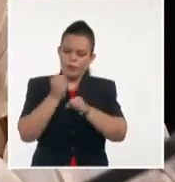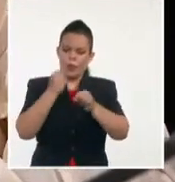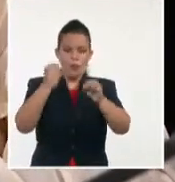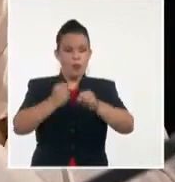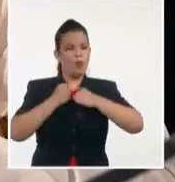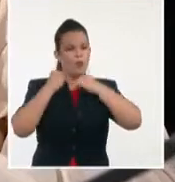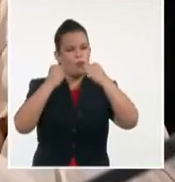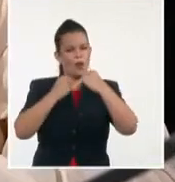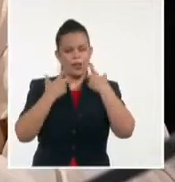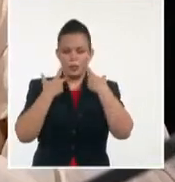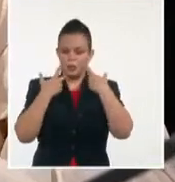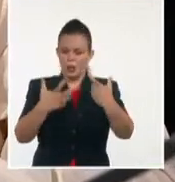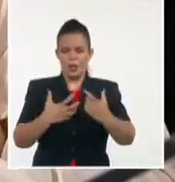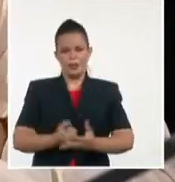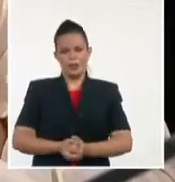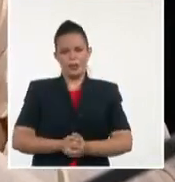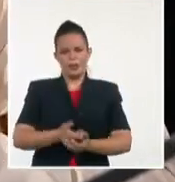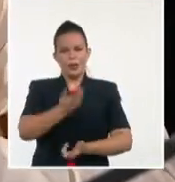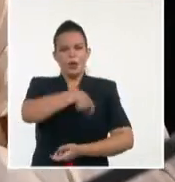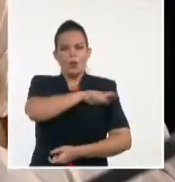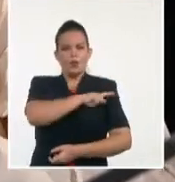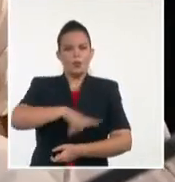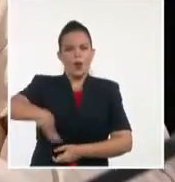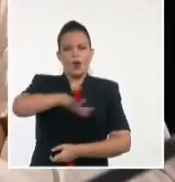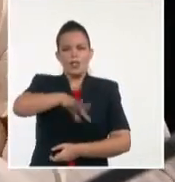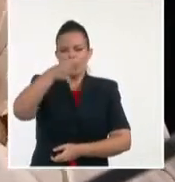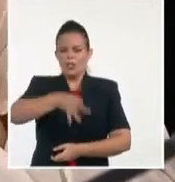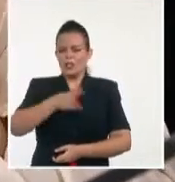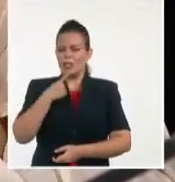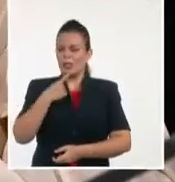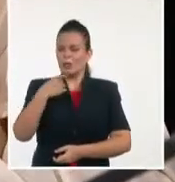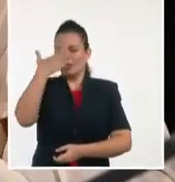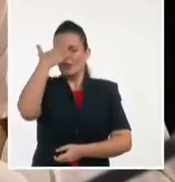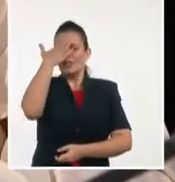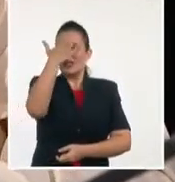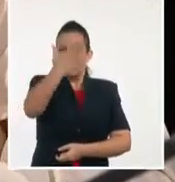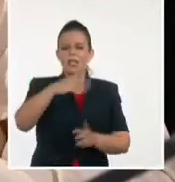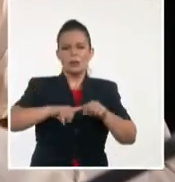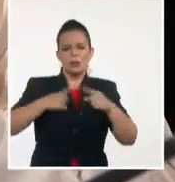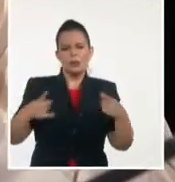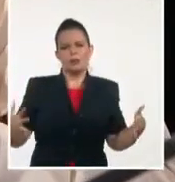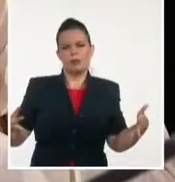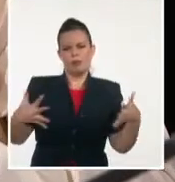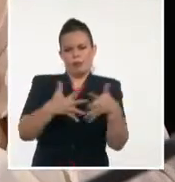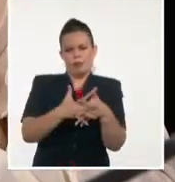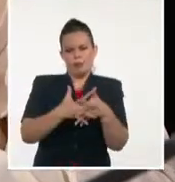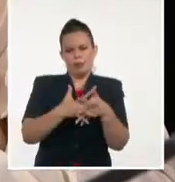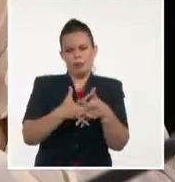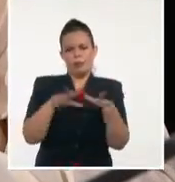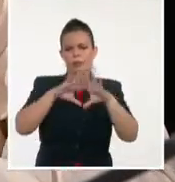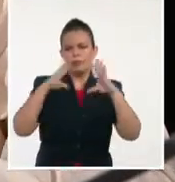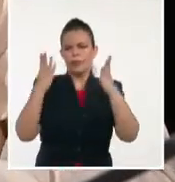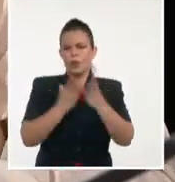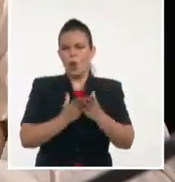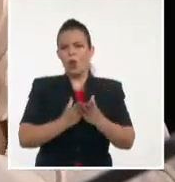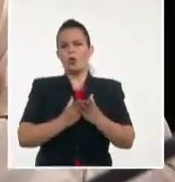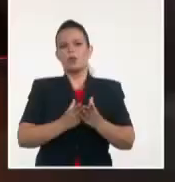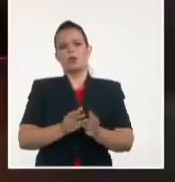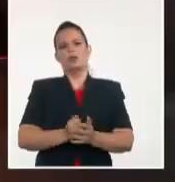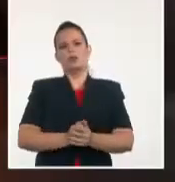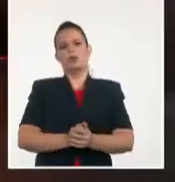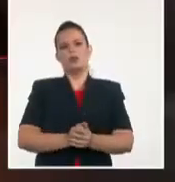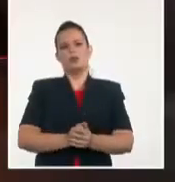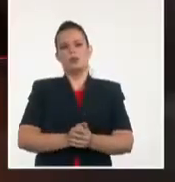han agradecido de manera general, porque ha habido una integración de todo el conocimiento, integración a la hora de brindar la